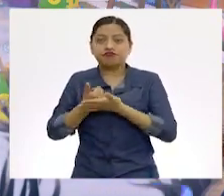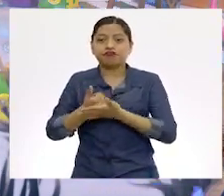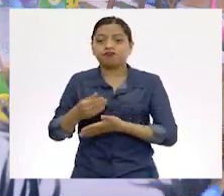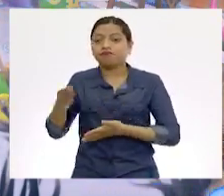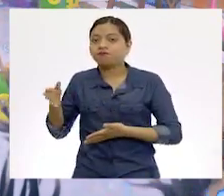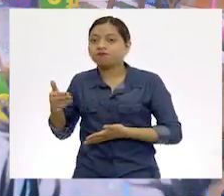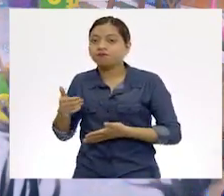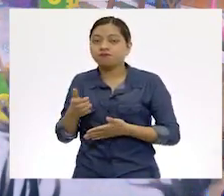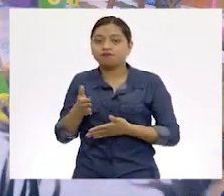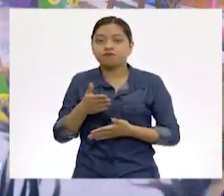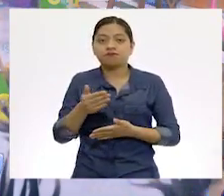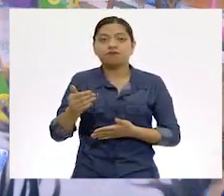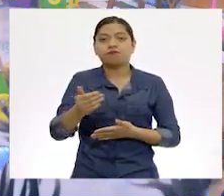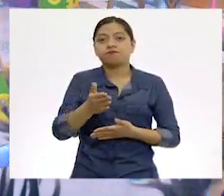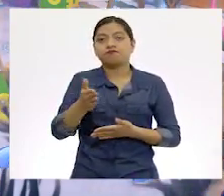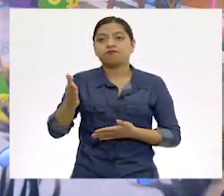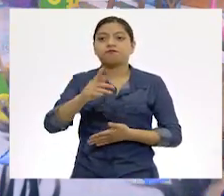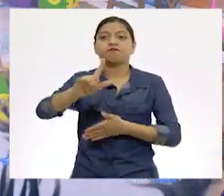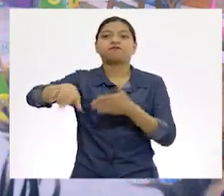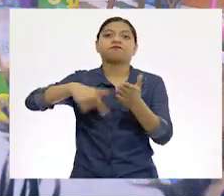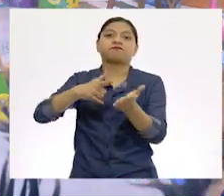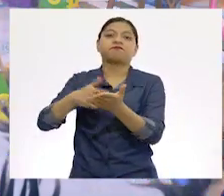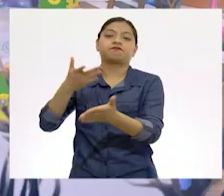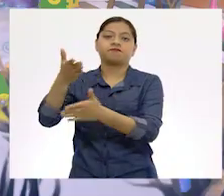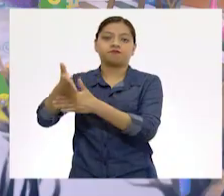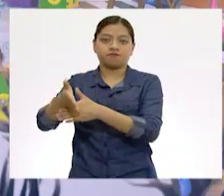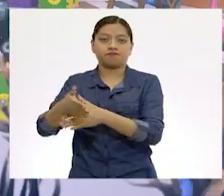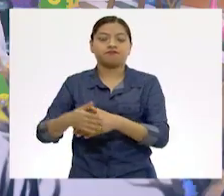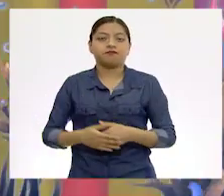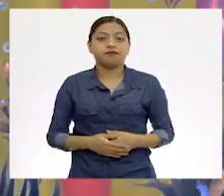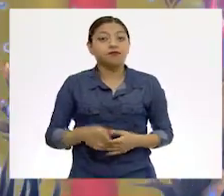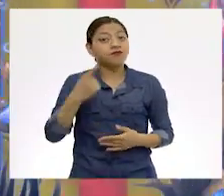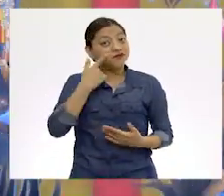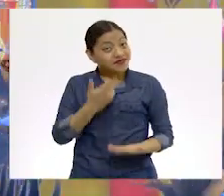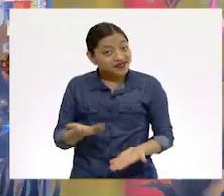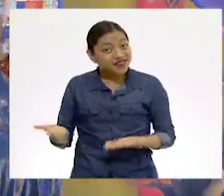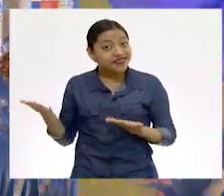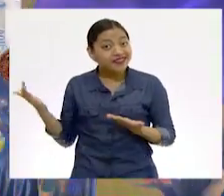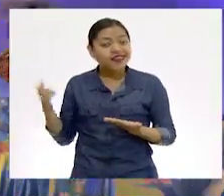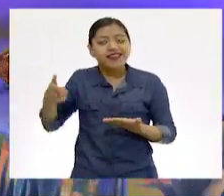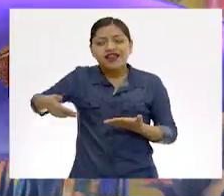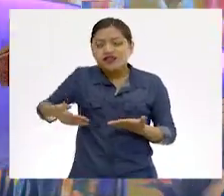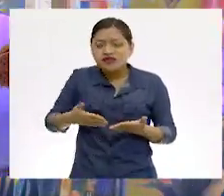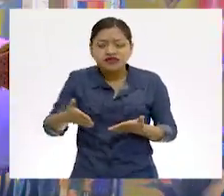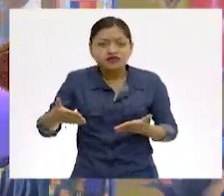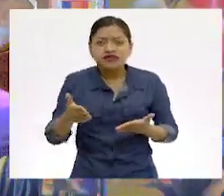quieren. ¿Observan cómo están? ¿Observan cómo nadan?